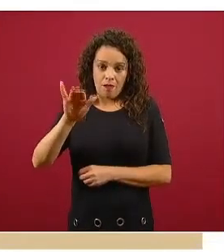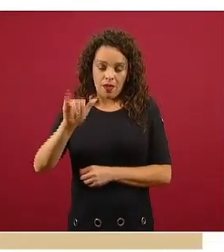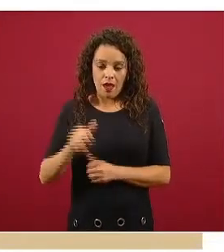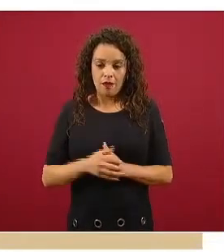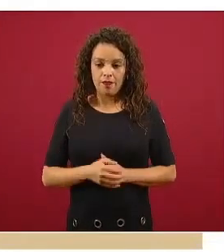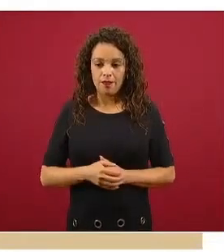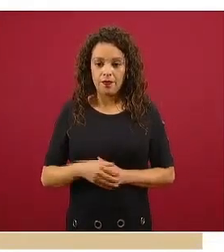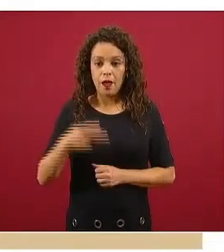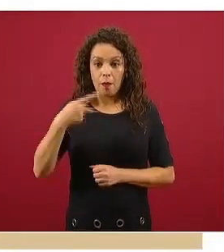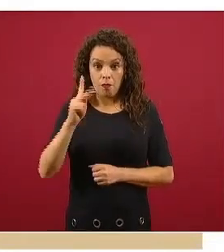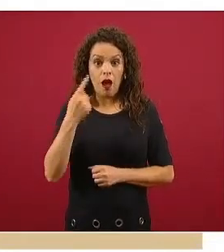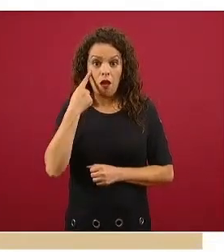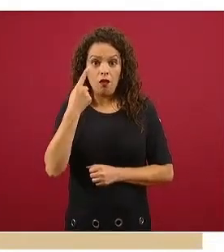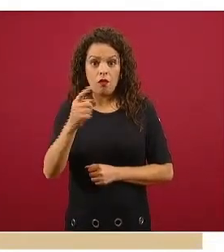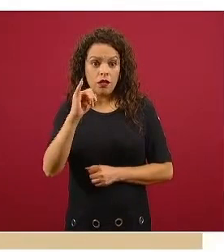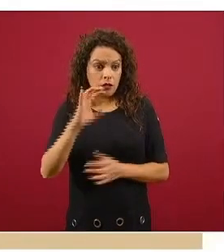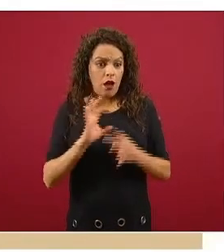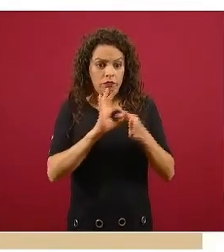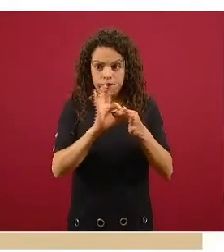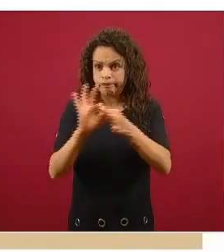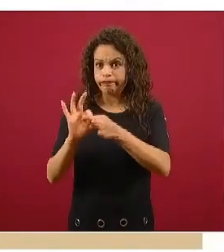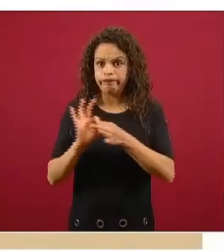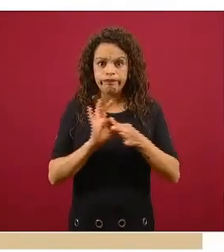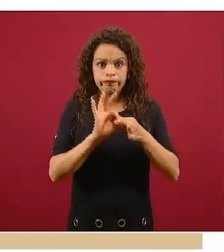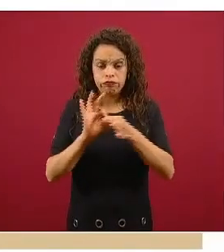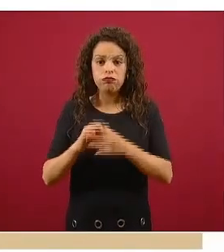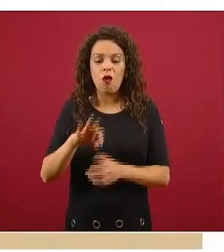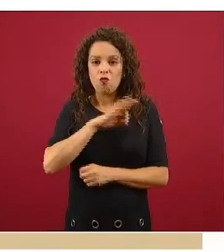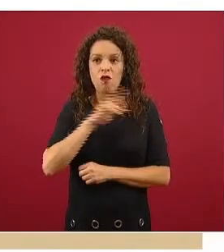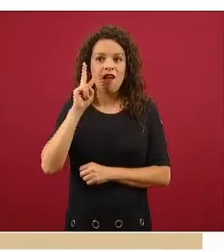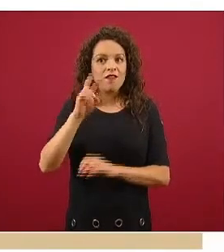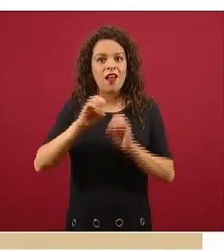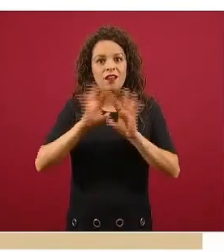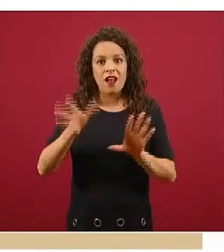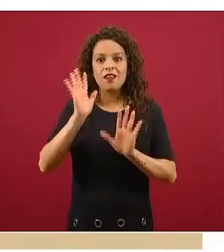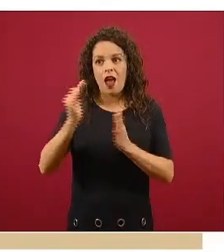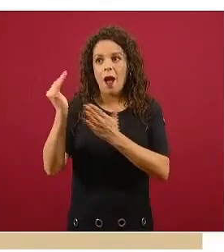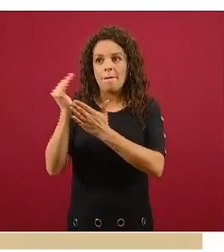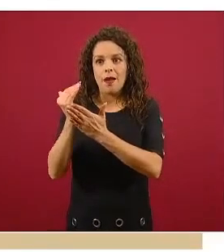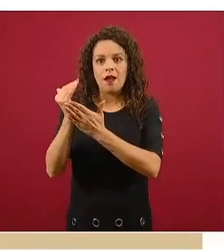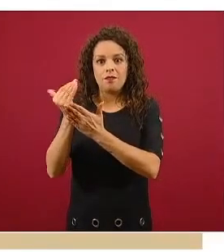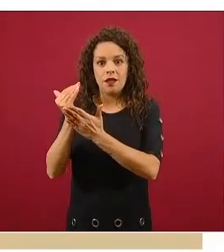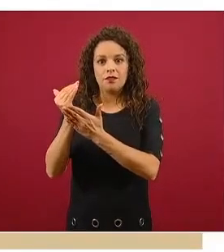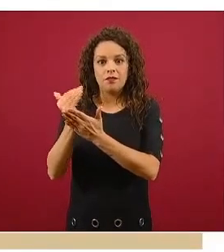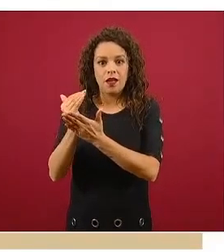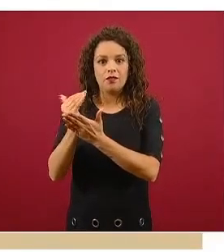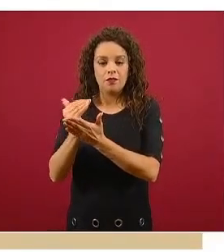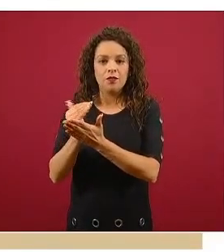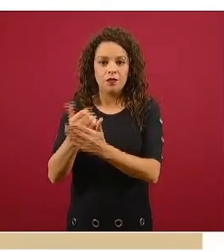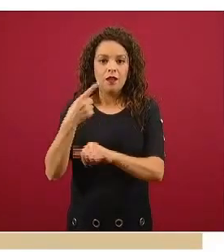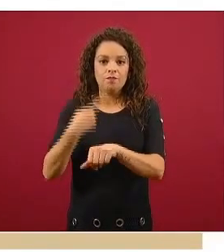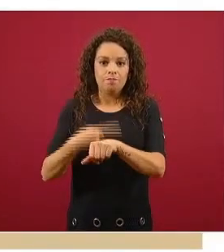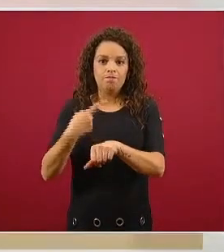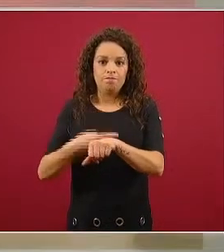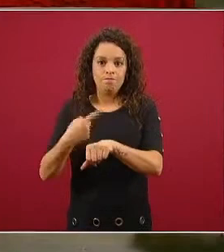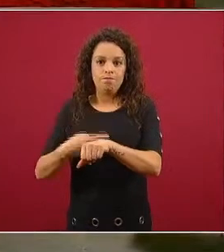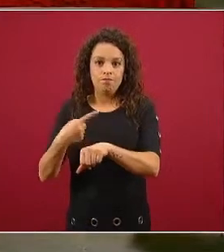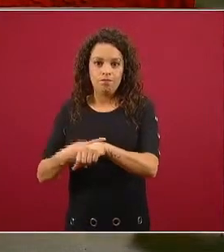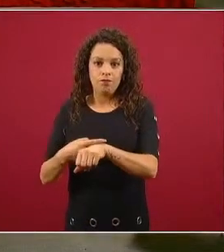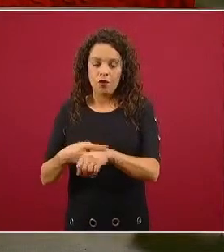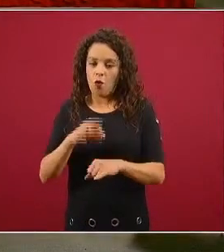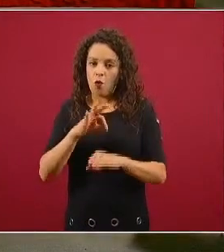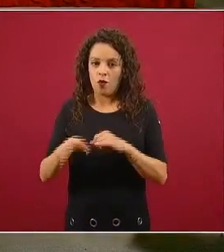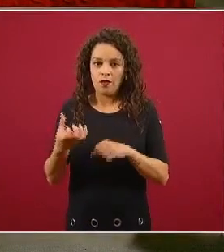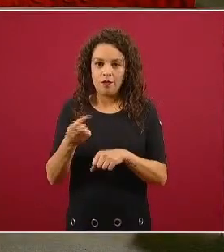son congruentes y nos demuestran esta desaceleración que hemos estado teniendo cada vez mayor en las últimas